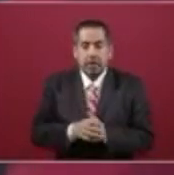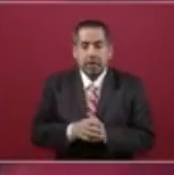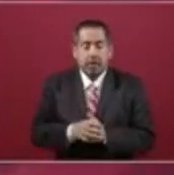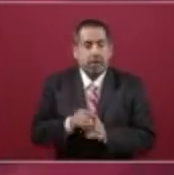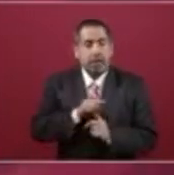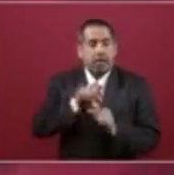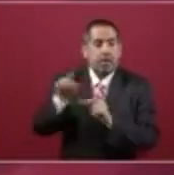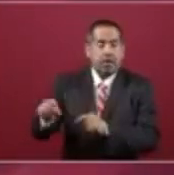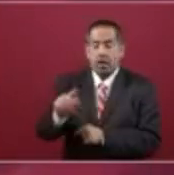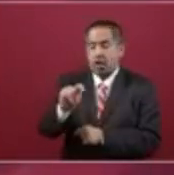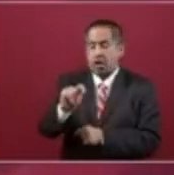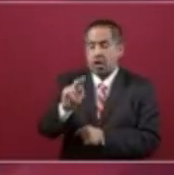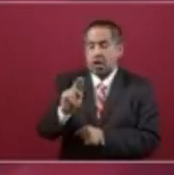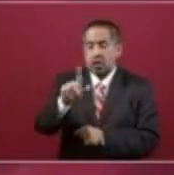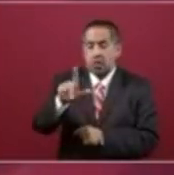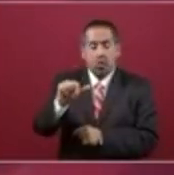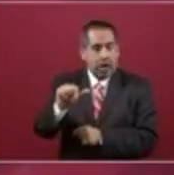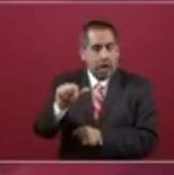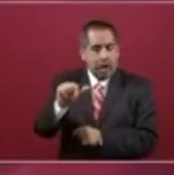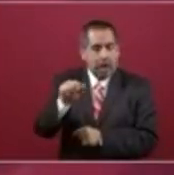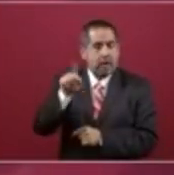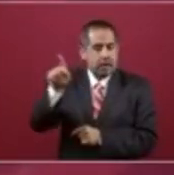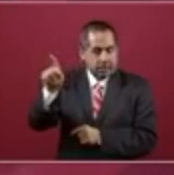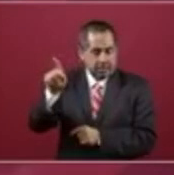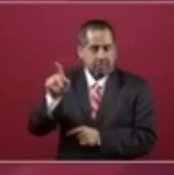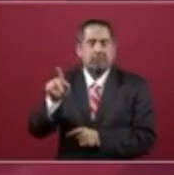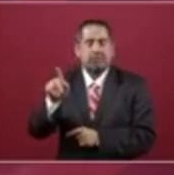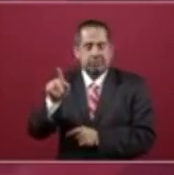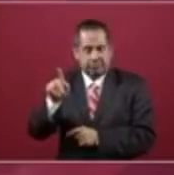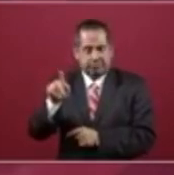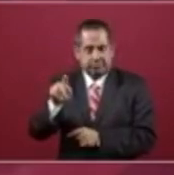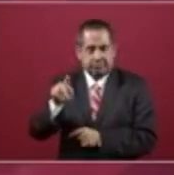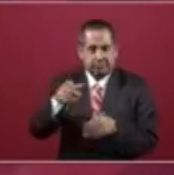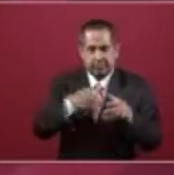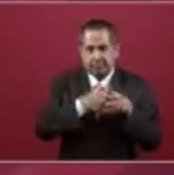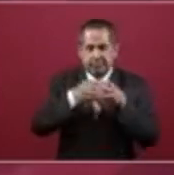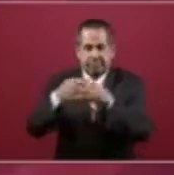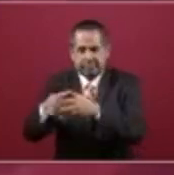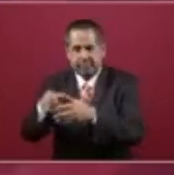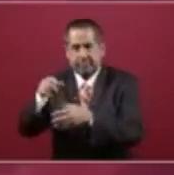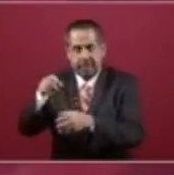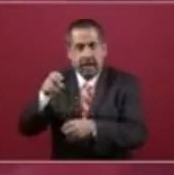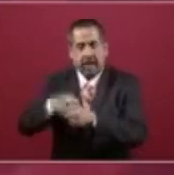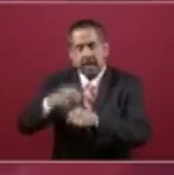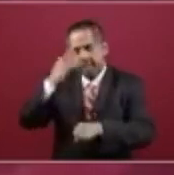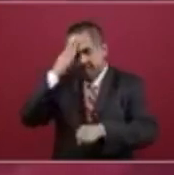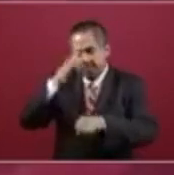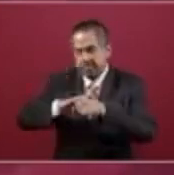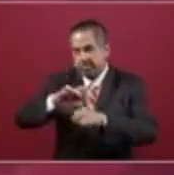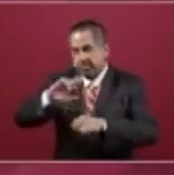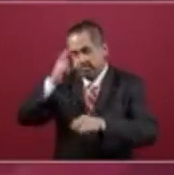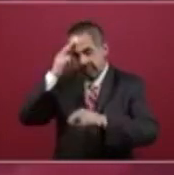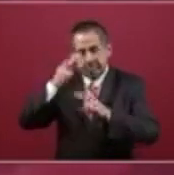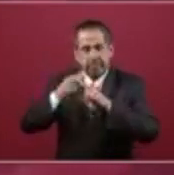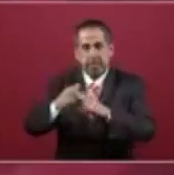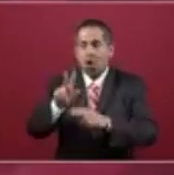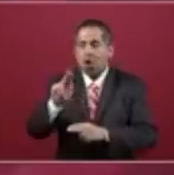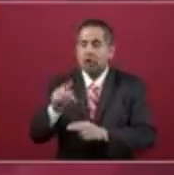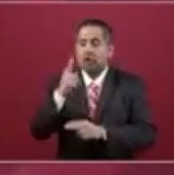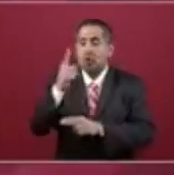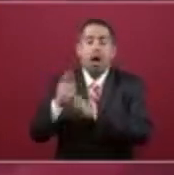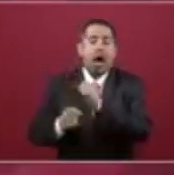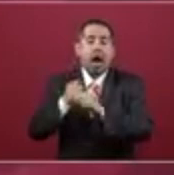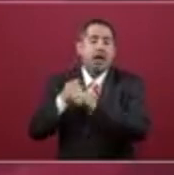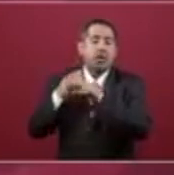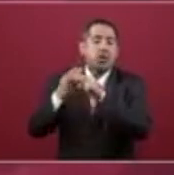Tula, vamos a conmemorar el 81 aniversario de la expropiación